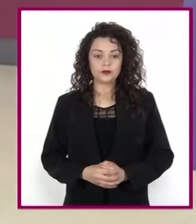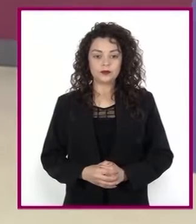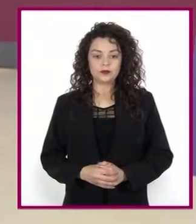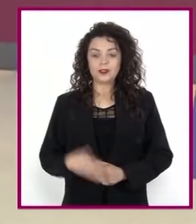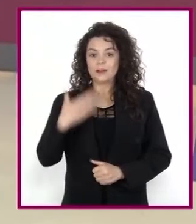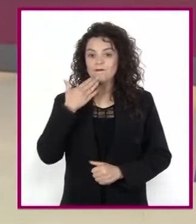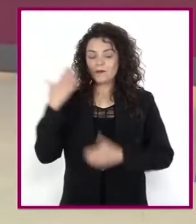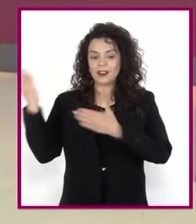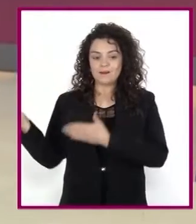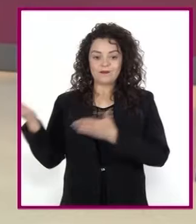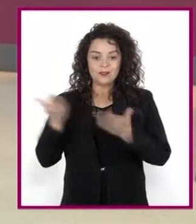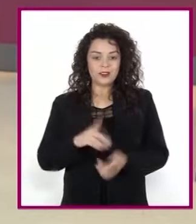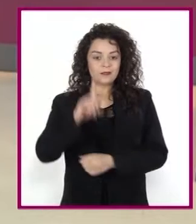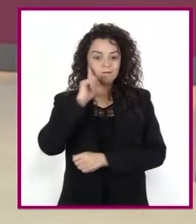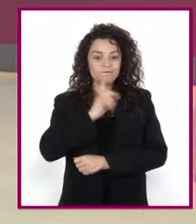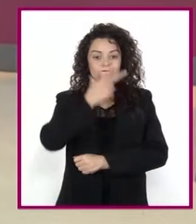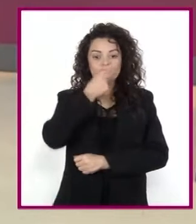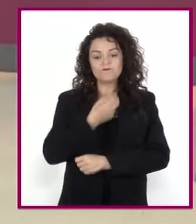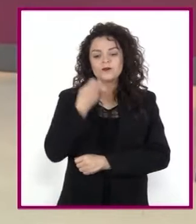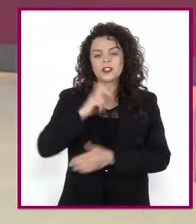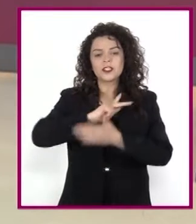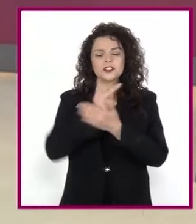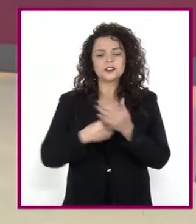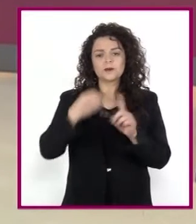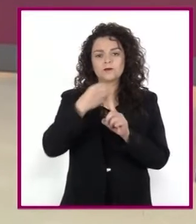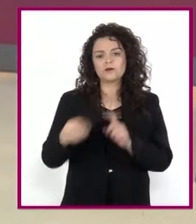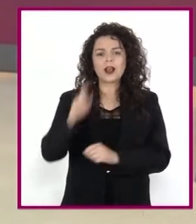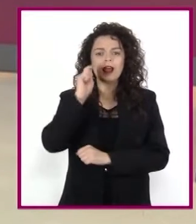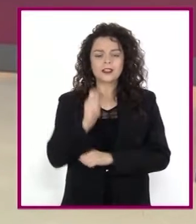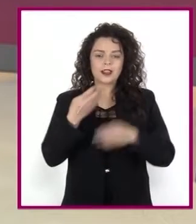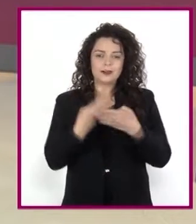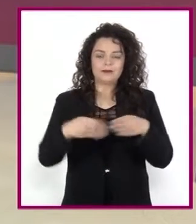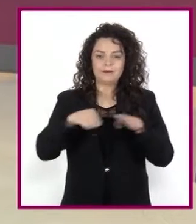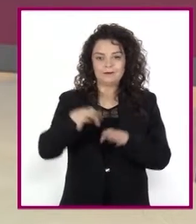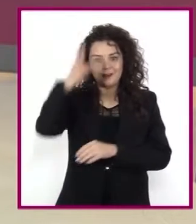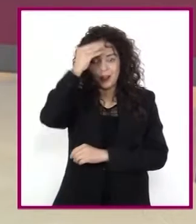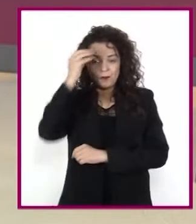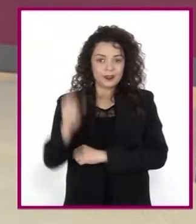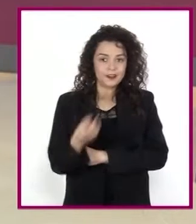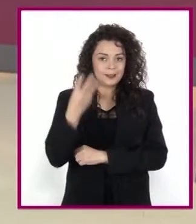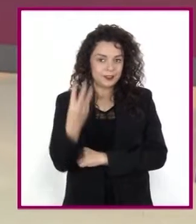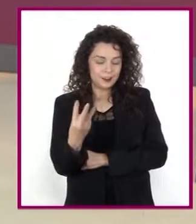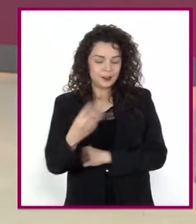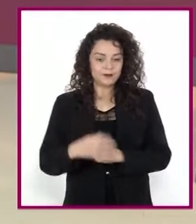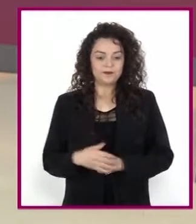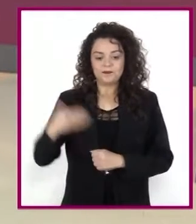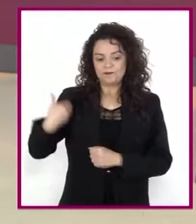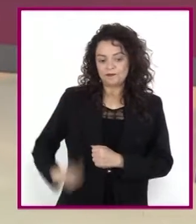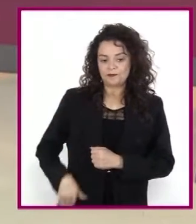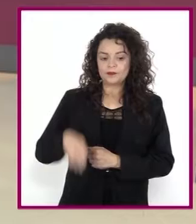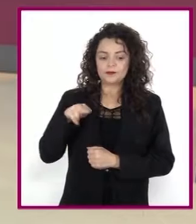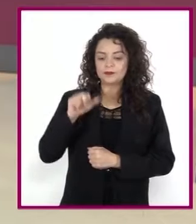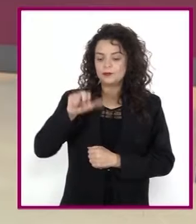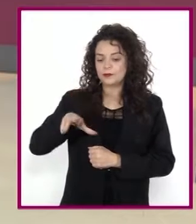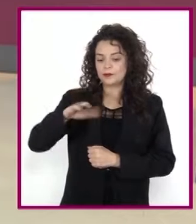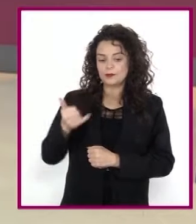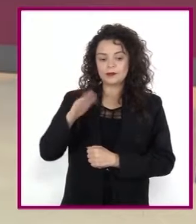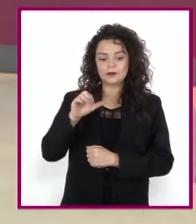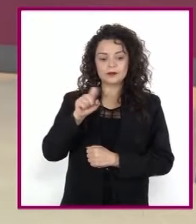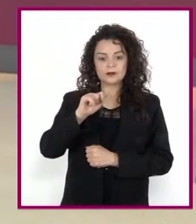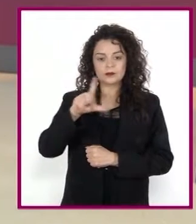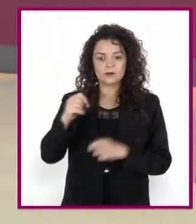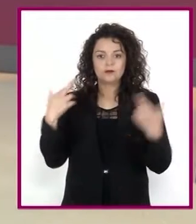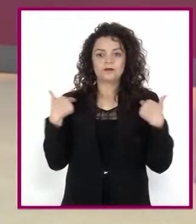Bienvenidas y bienvenidos a una sesión más de la estrategia Aprende en Casa 3. Soy la maestra Nancy Castillo López y los